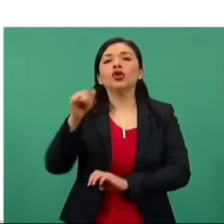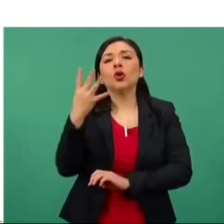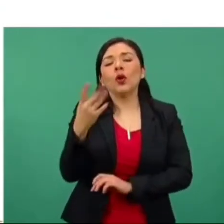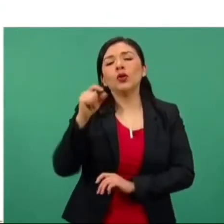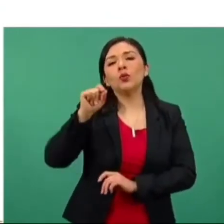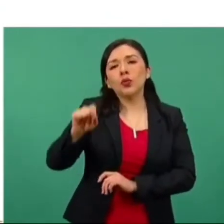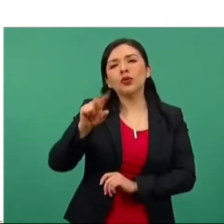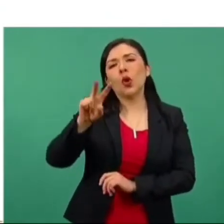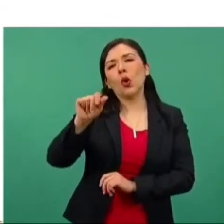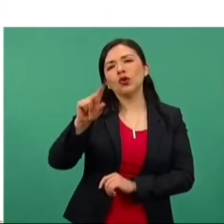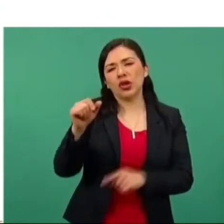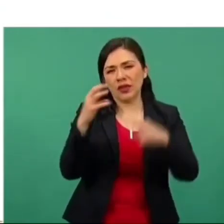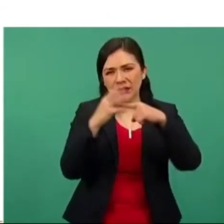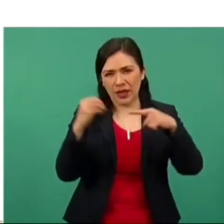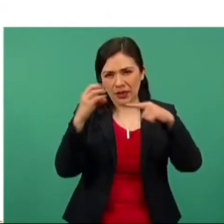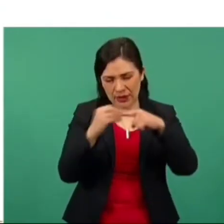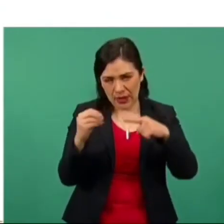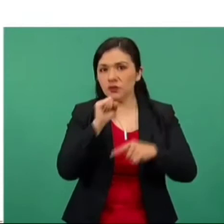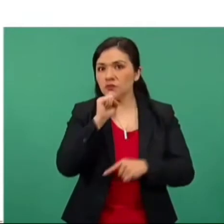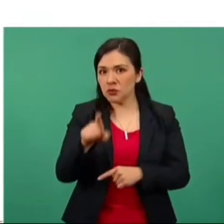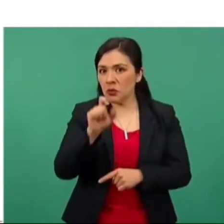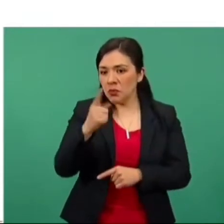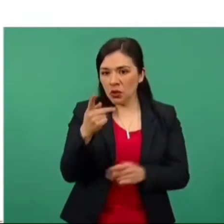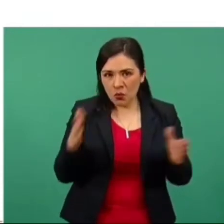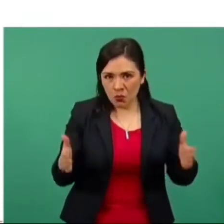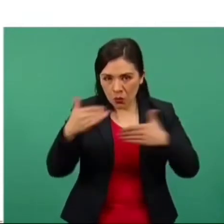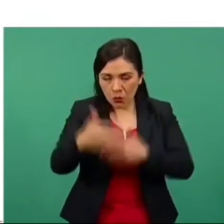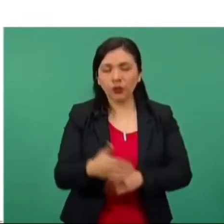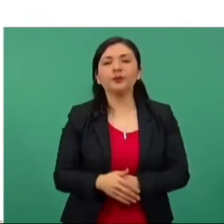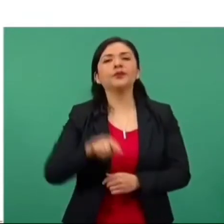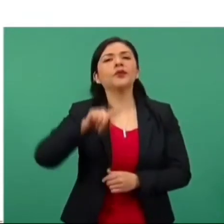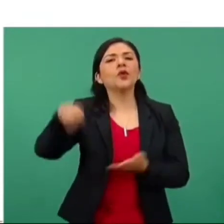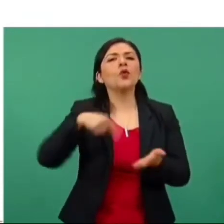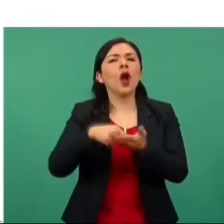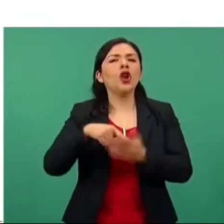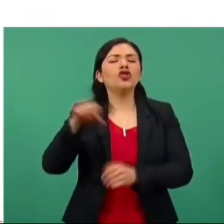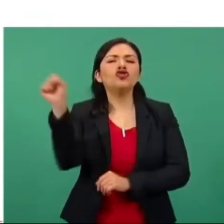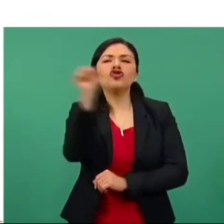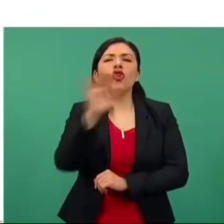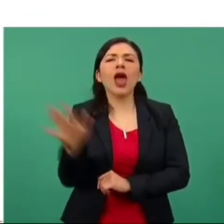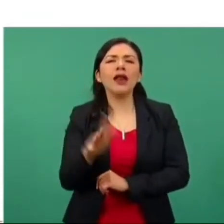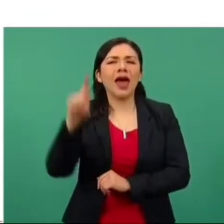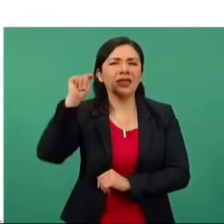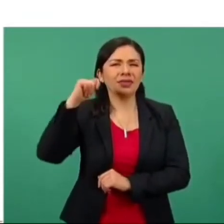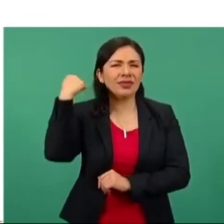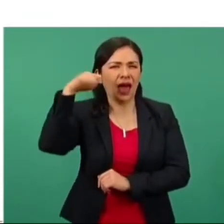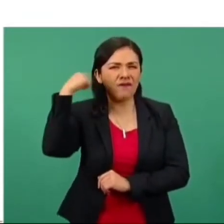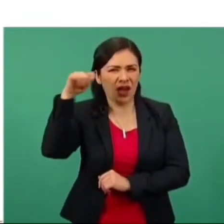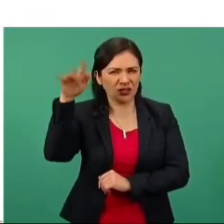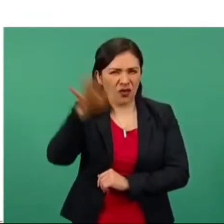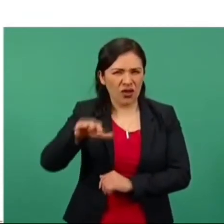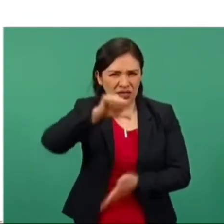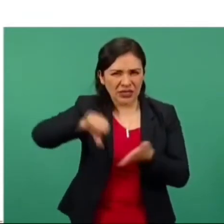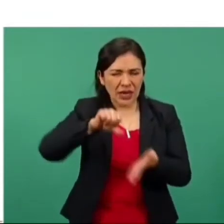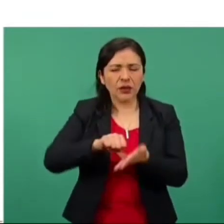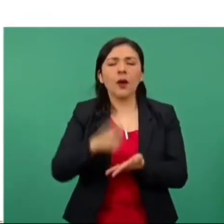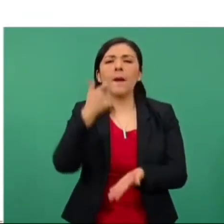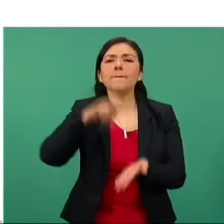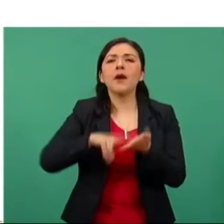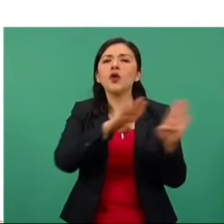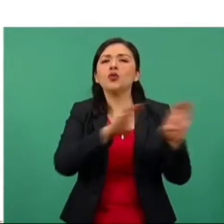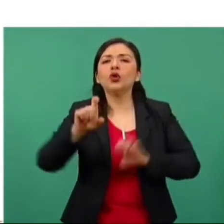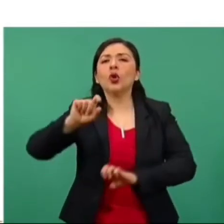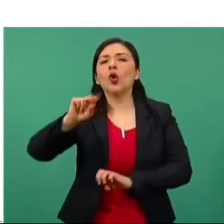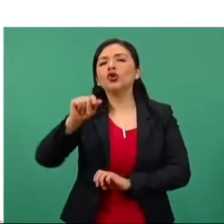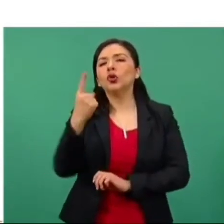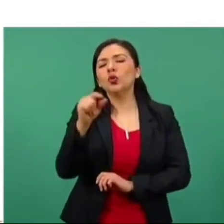y cuatro pesos con ochenta centavos el paquete, Mega Soriana de Tabasco en el municipio centro, novecientos ochenta y un